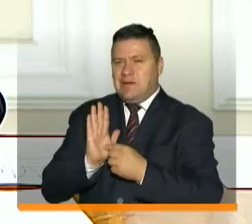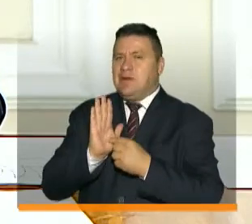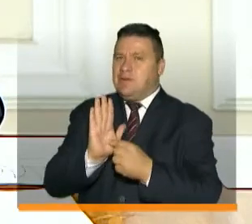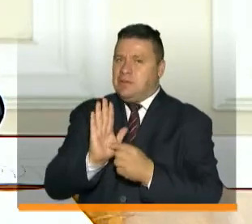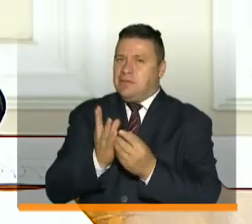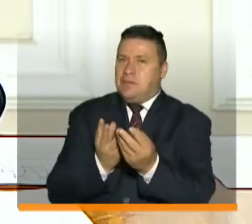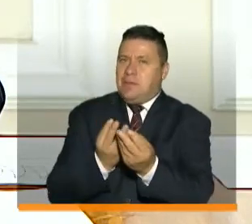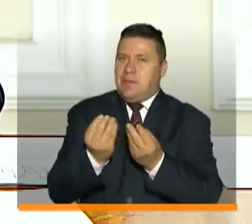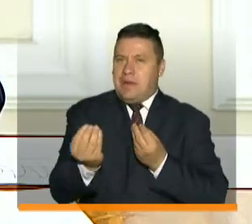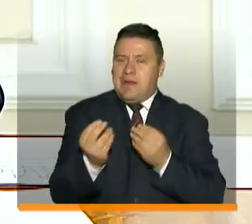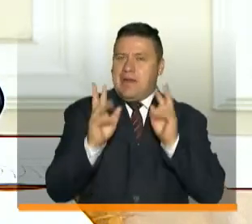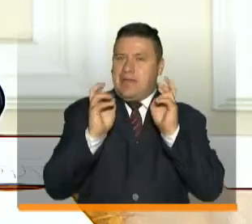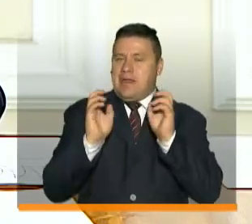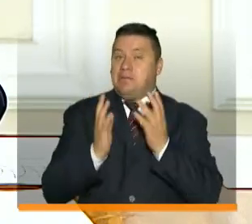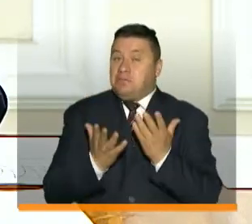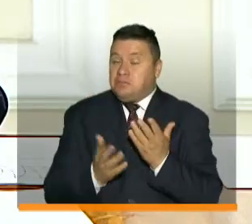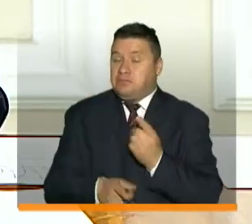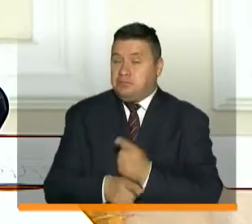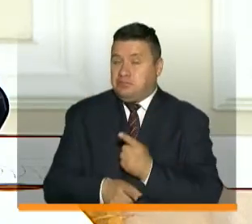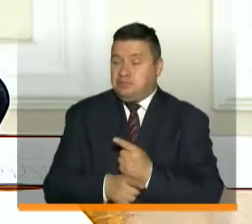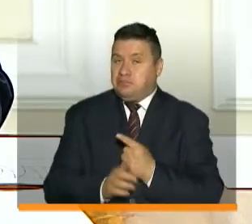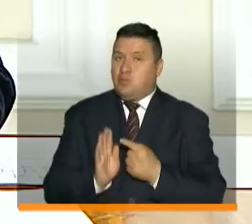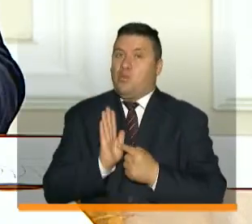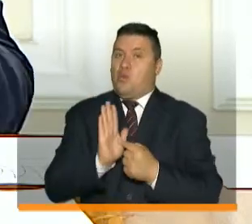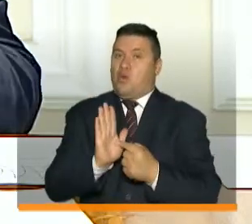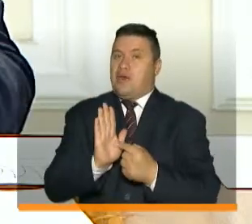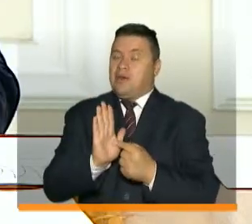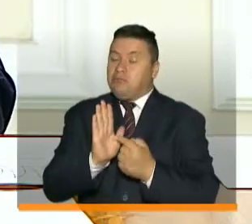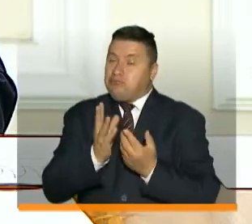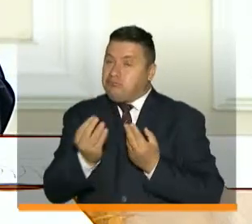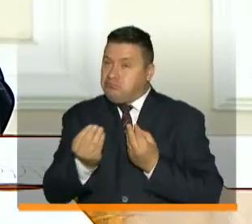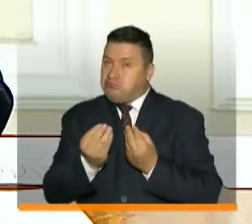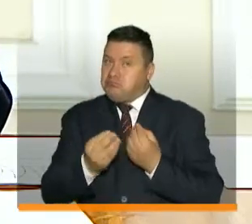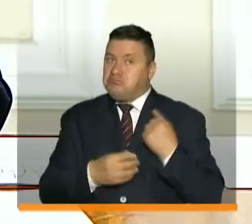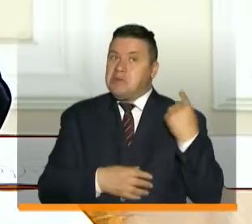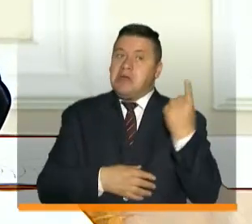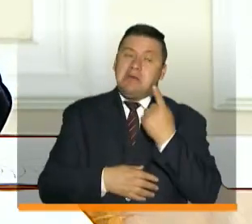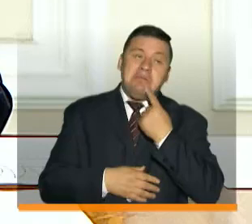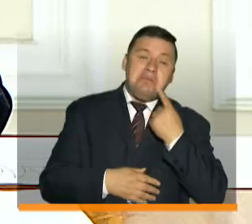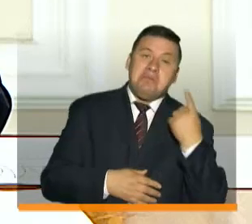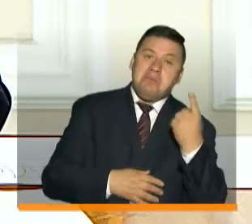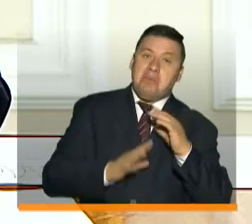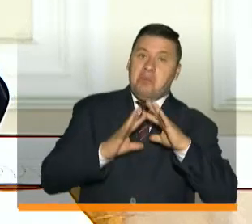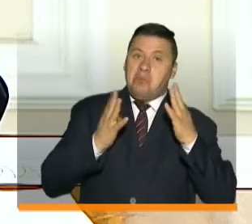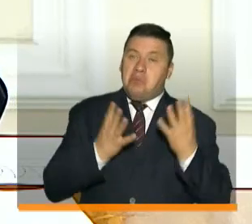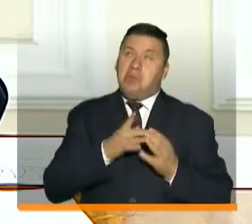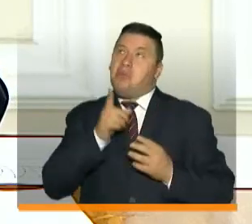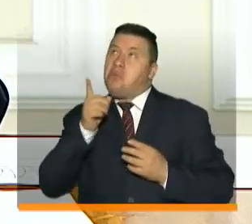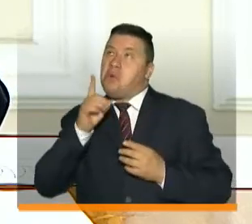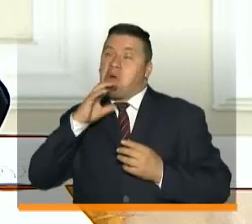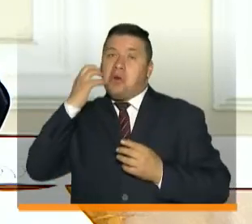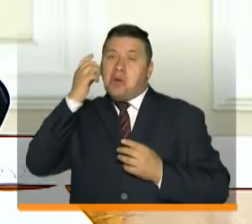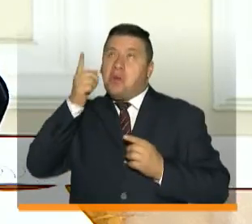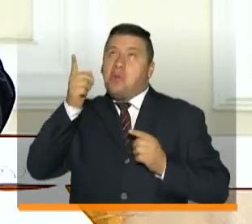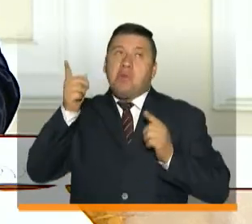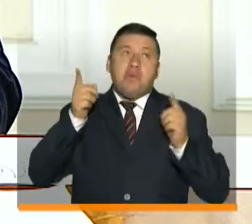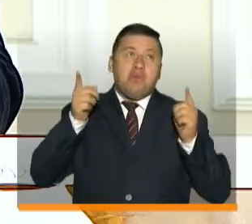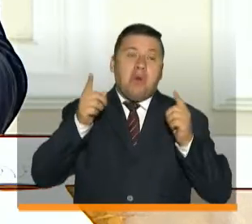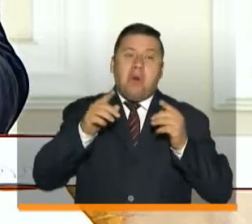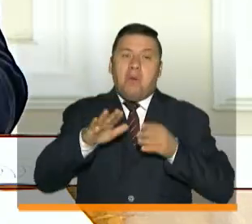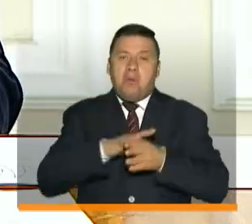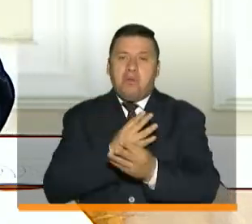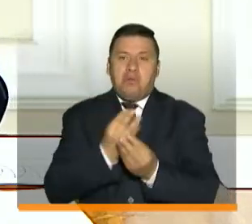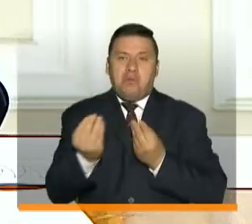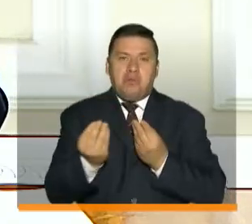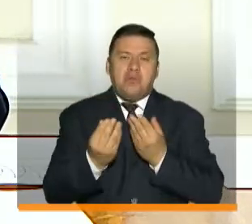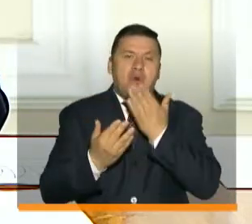de alternancia, que por cierto es un modelo que está empezando a generalizarse en el mundo y que tiene en cuenta no solamente